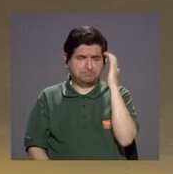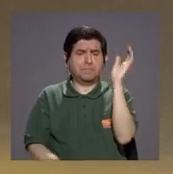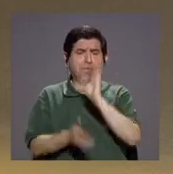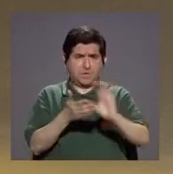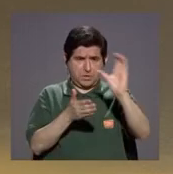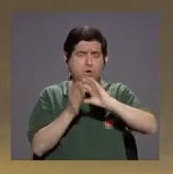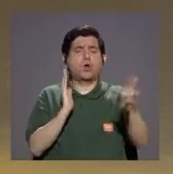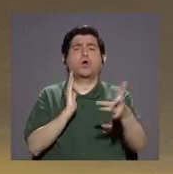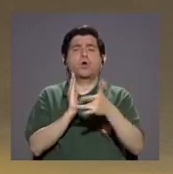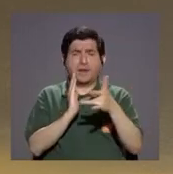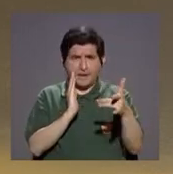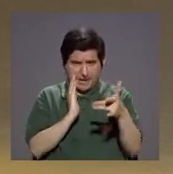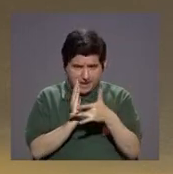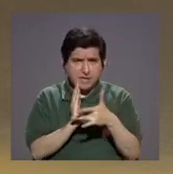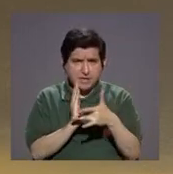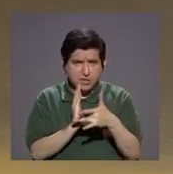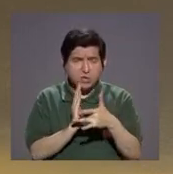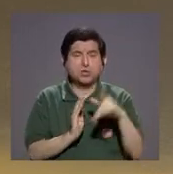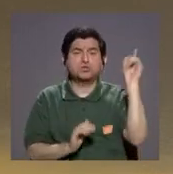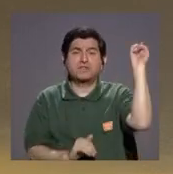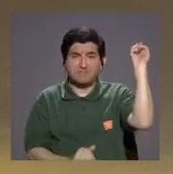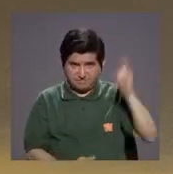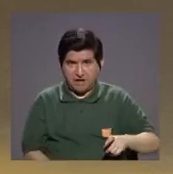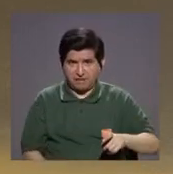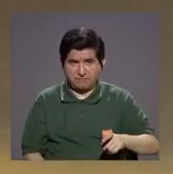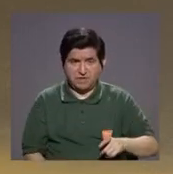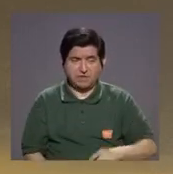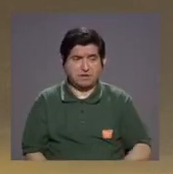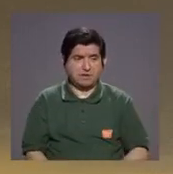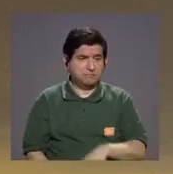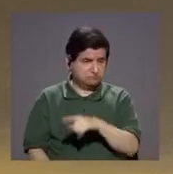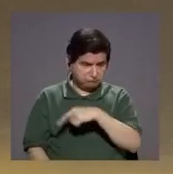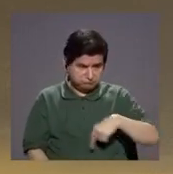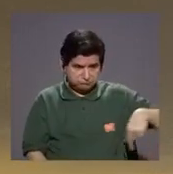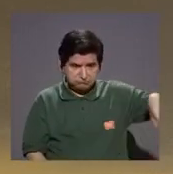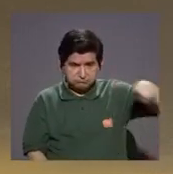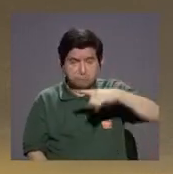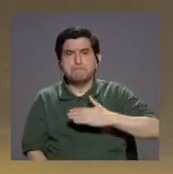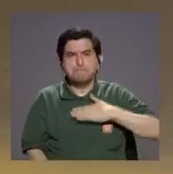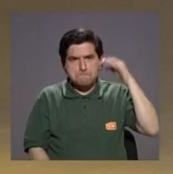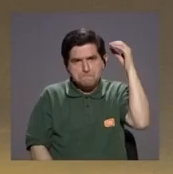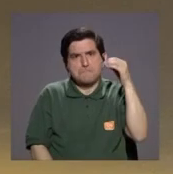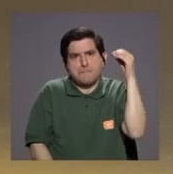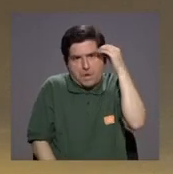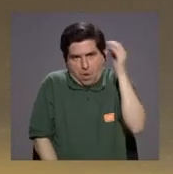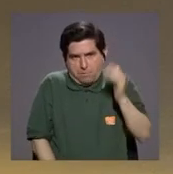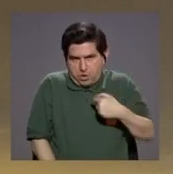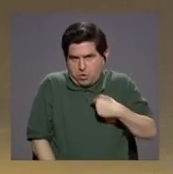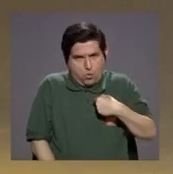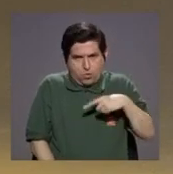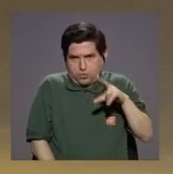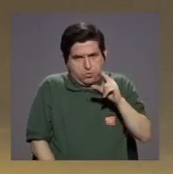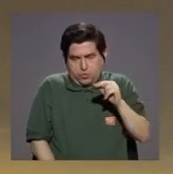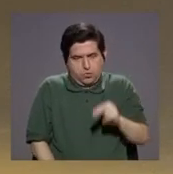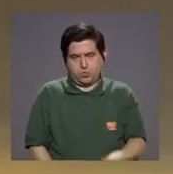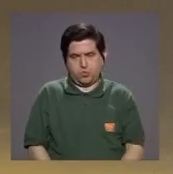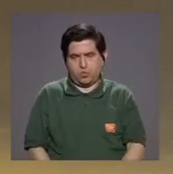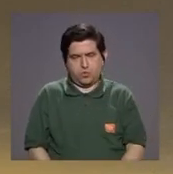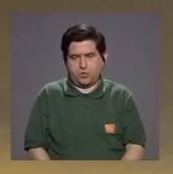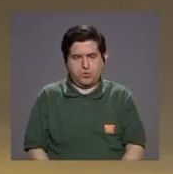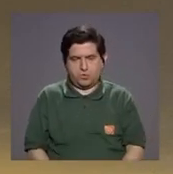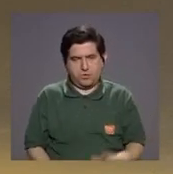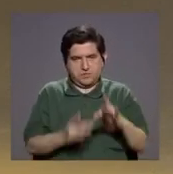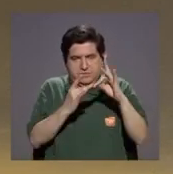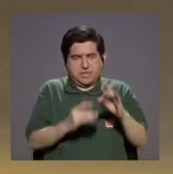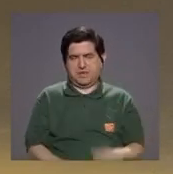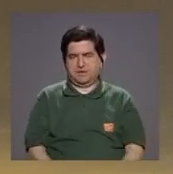colegios técnicos deben ser mi opinión y yo no soy excepto en las clases de la